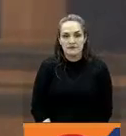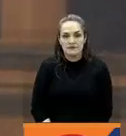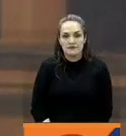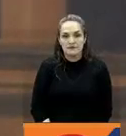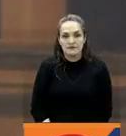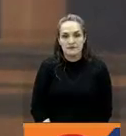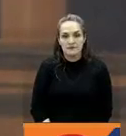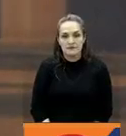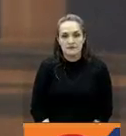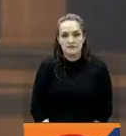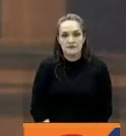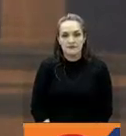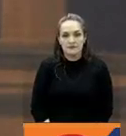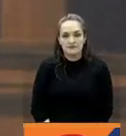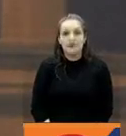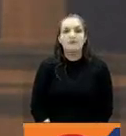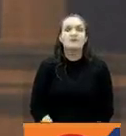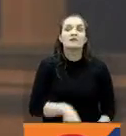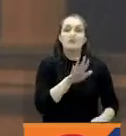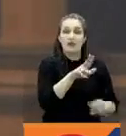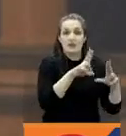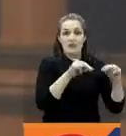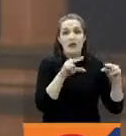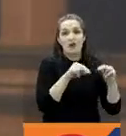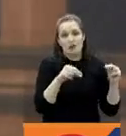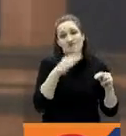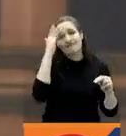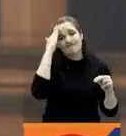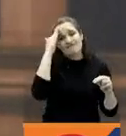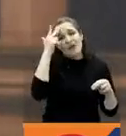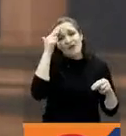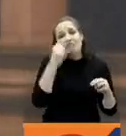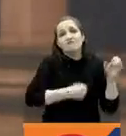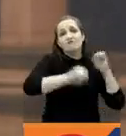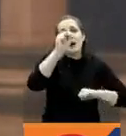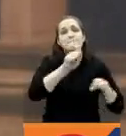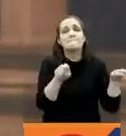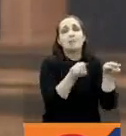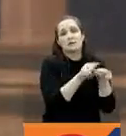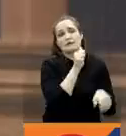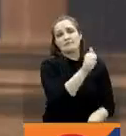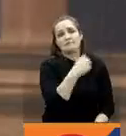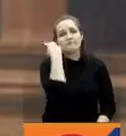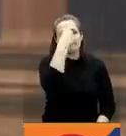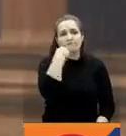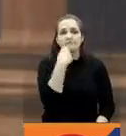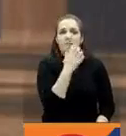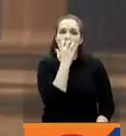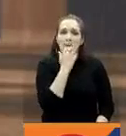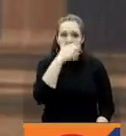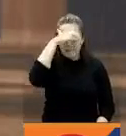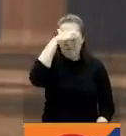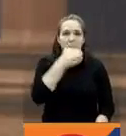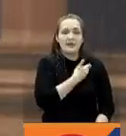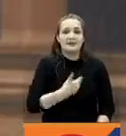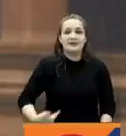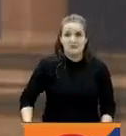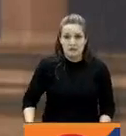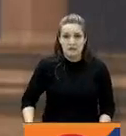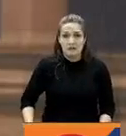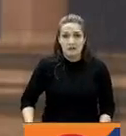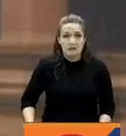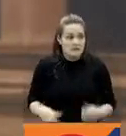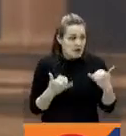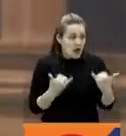Como era de esperarse, Daniel Ortega fue reelegido como presidente de Nicaragua por cuarta vez consecutiva en unas controvertidas elecciones en las que no tuvo una